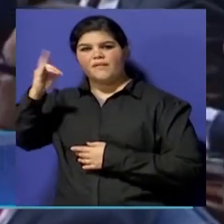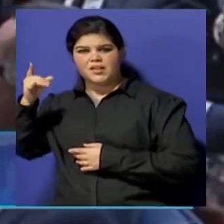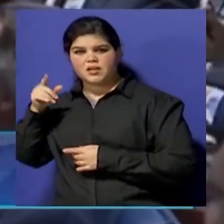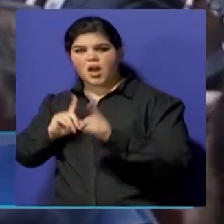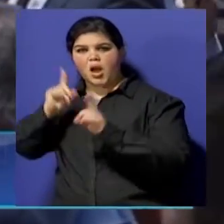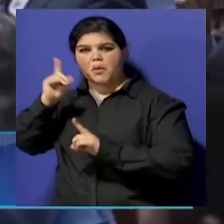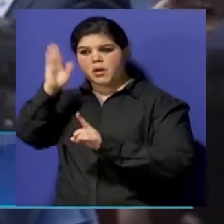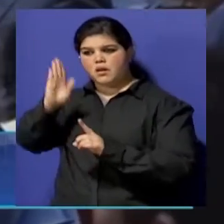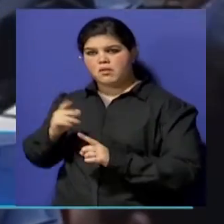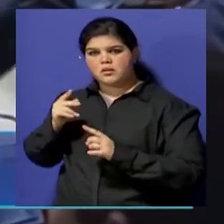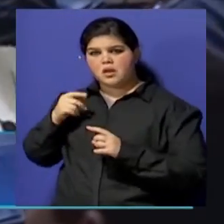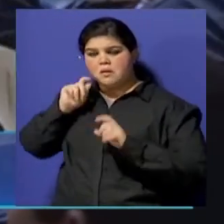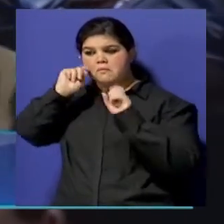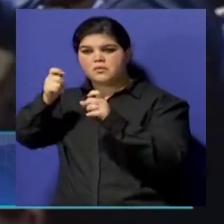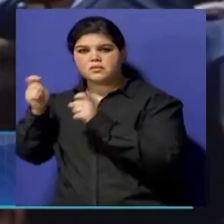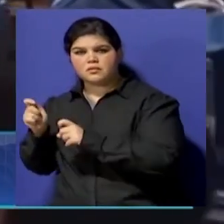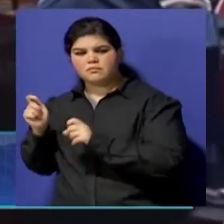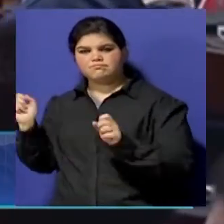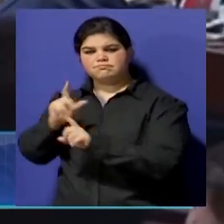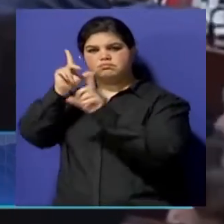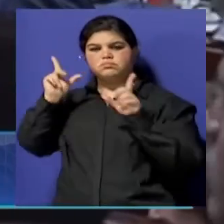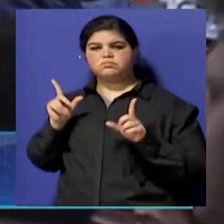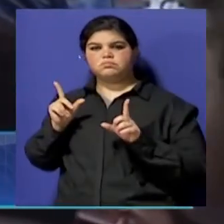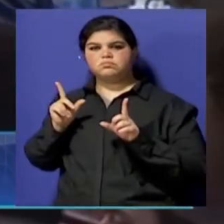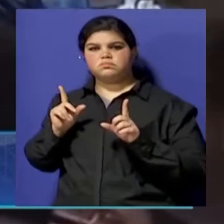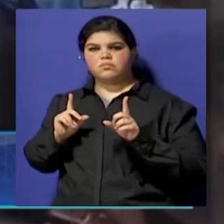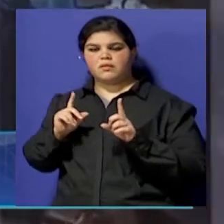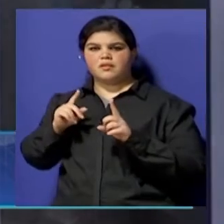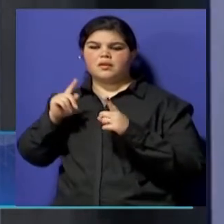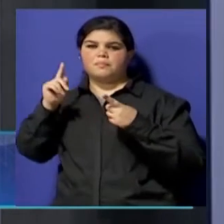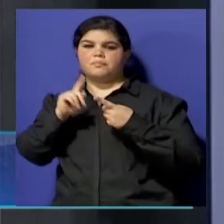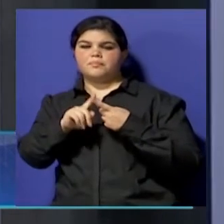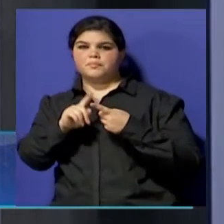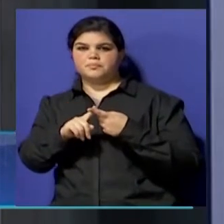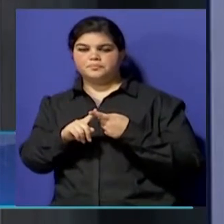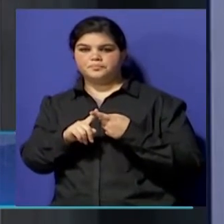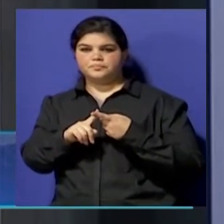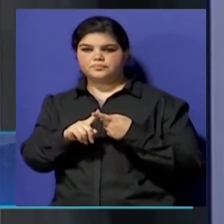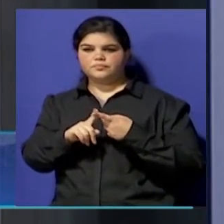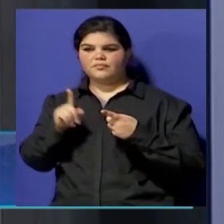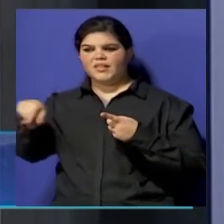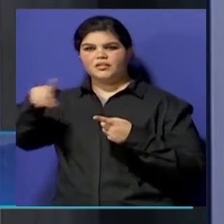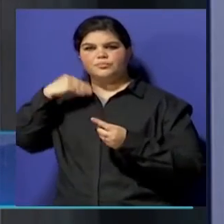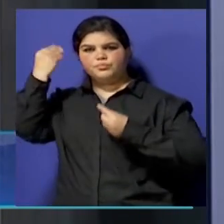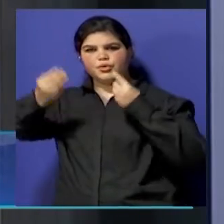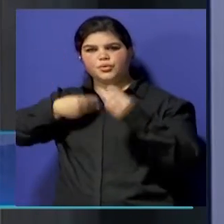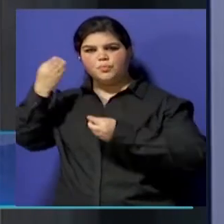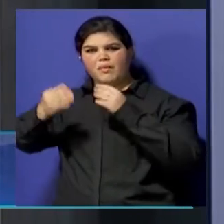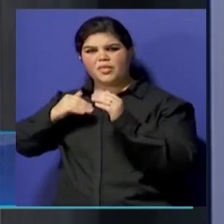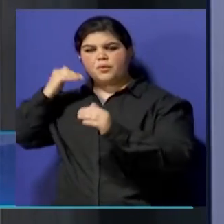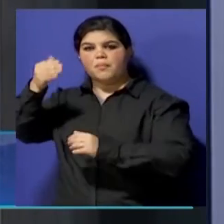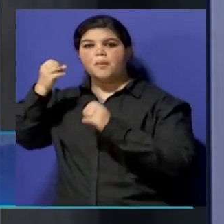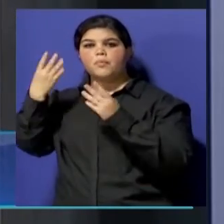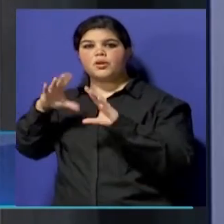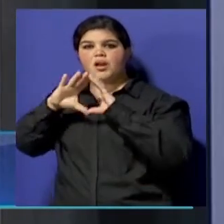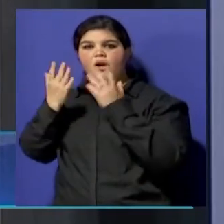y realmente nos llamaba la atención, por un lado, el tema de que estaban más preocupados por las Olimpiadas, digamos,